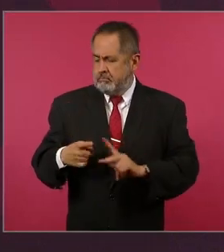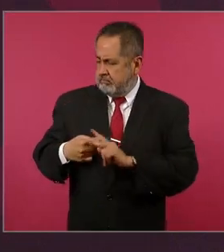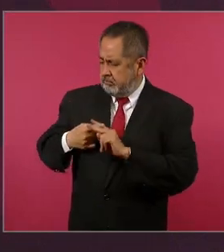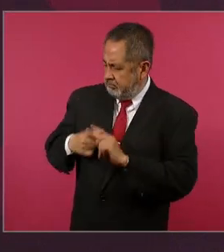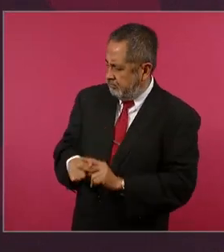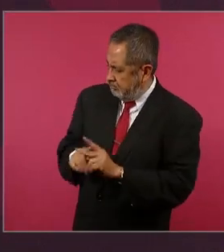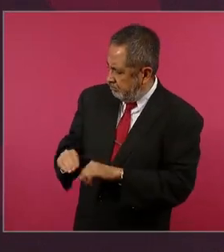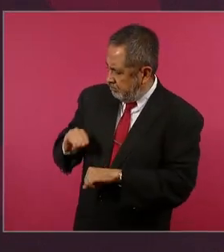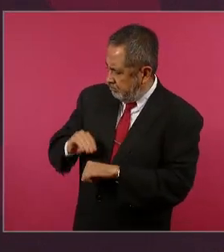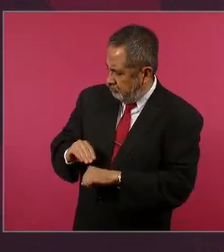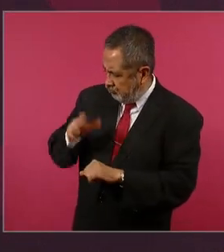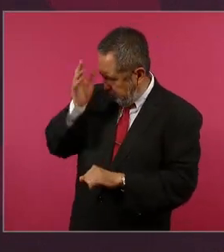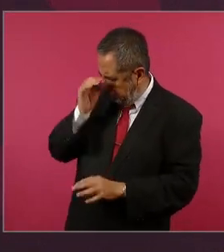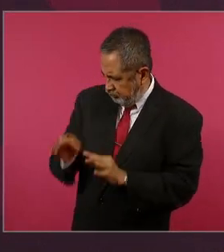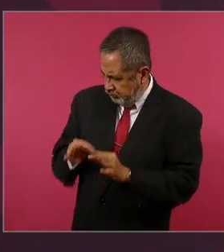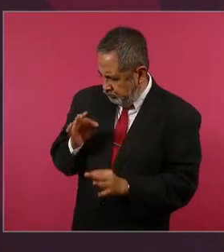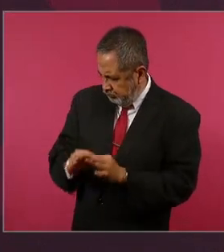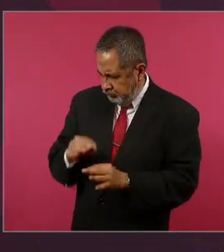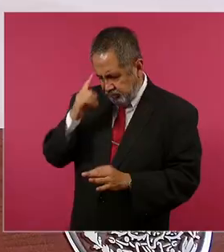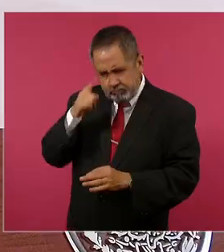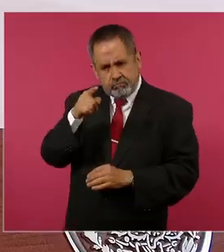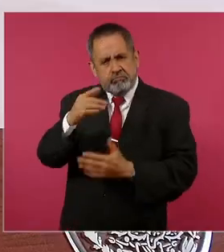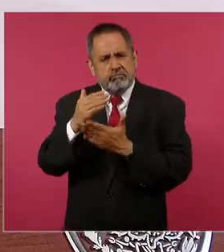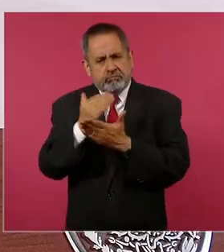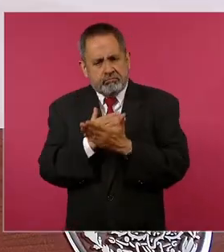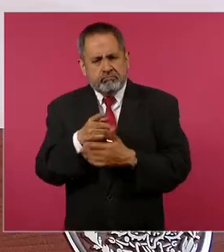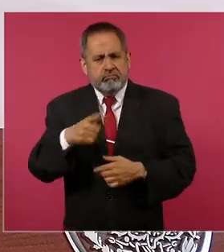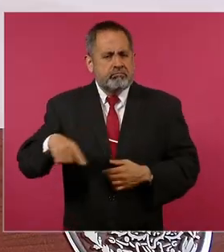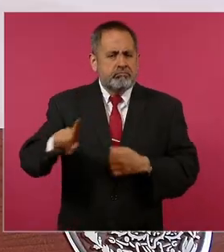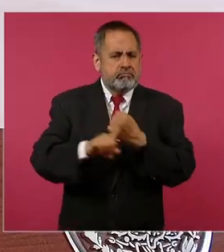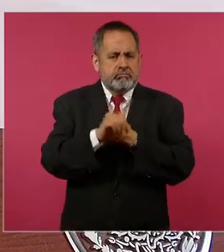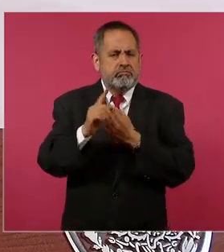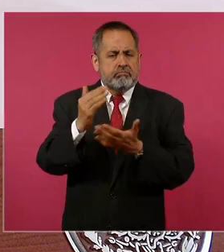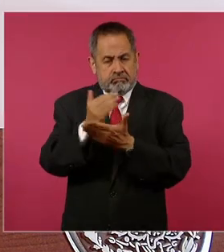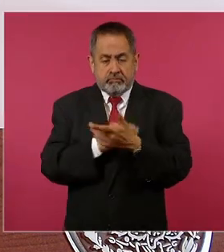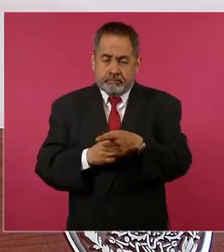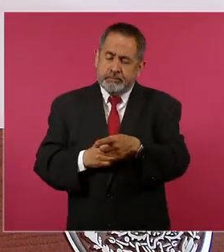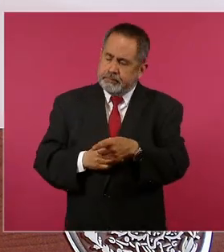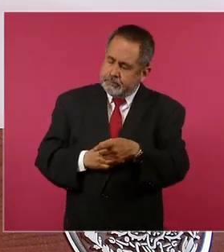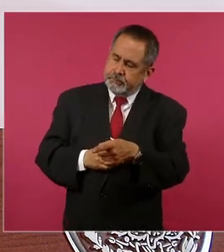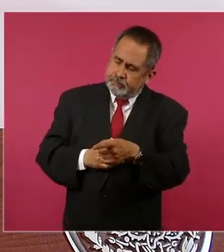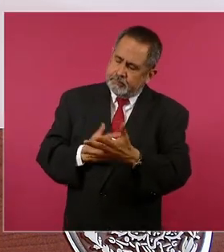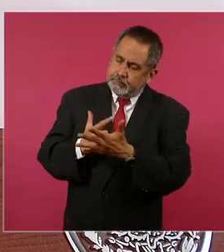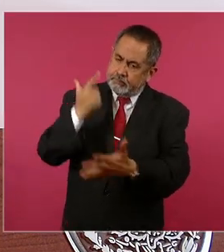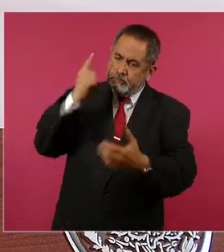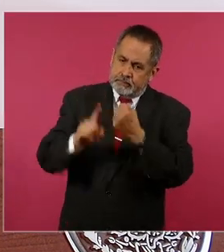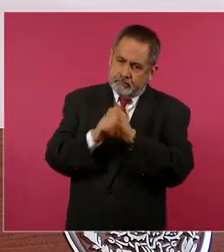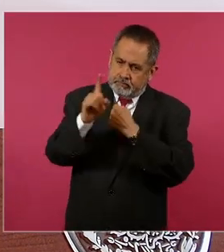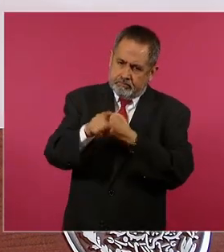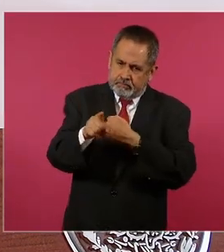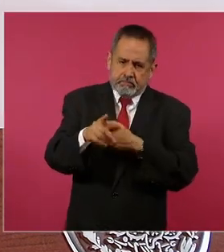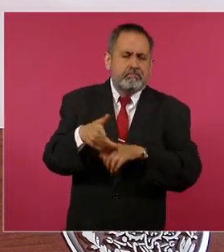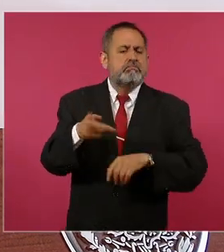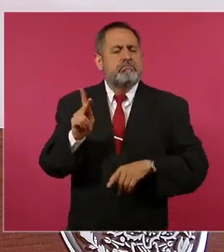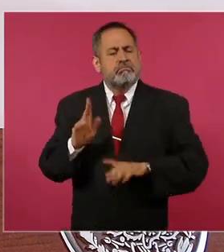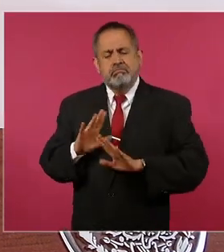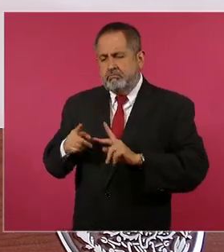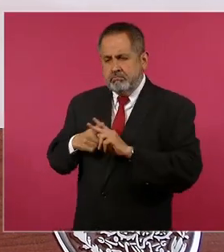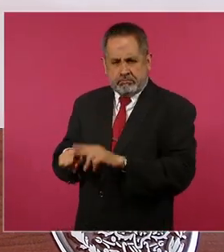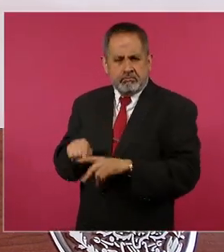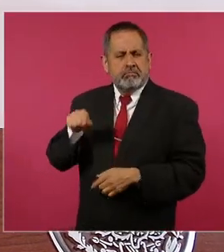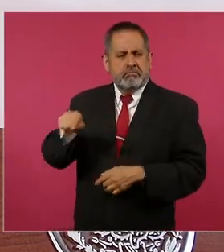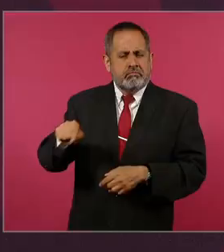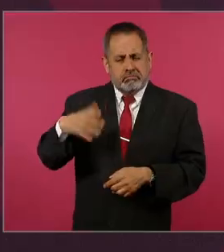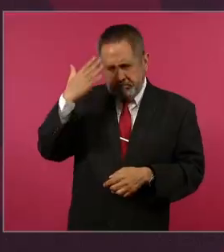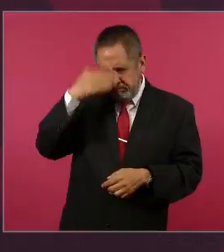bases para enfrentar esos grandes y graves problemas nacionales. Ella